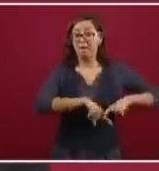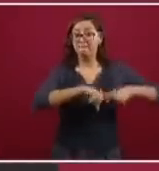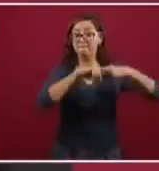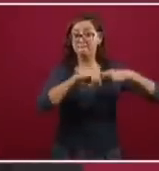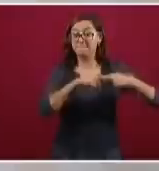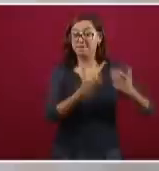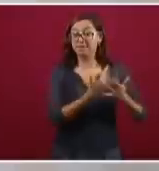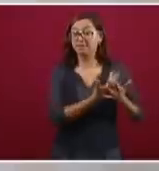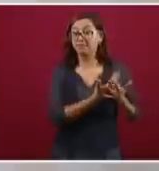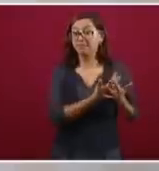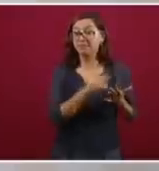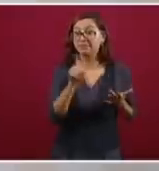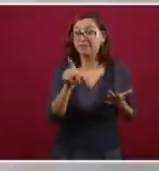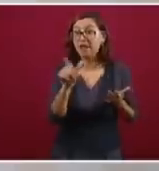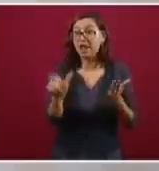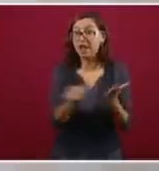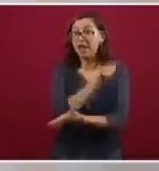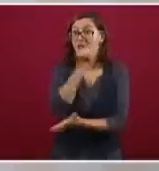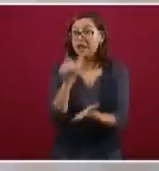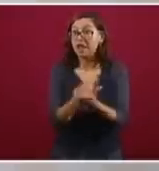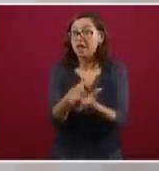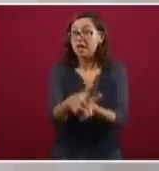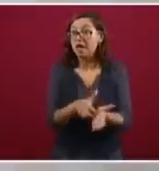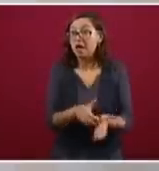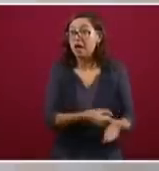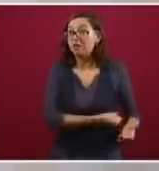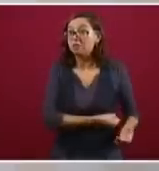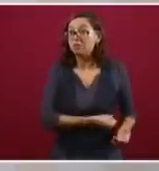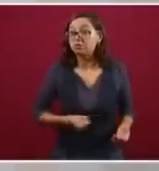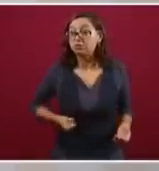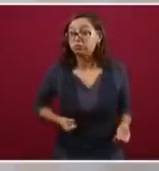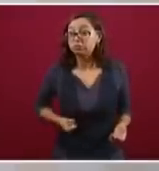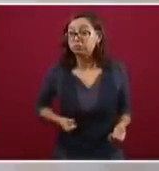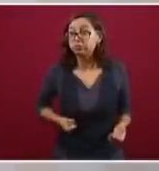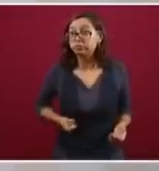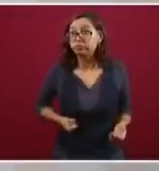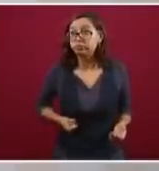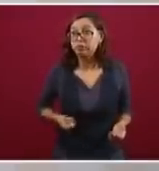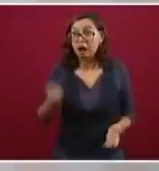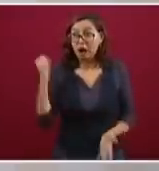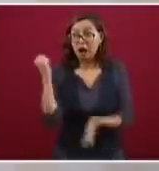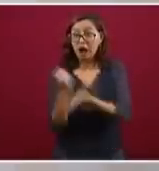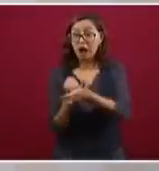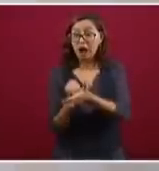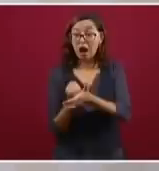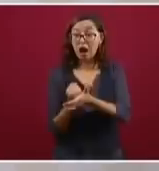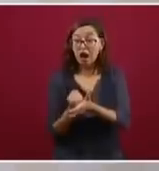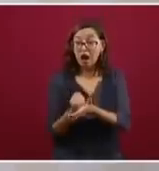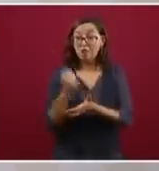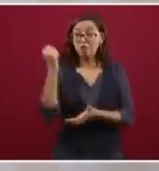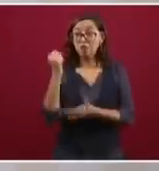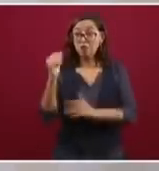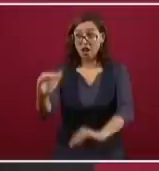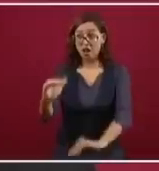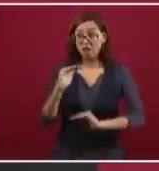esa ley de austeridad con esa